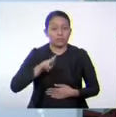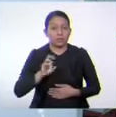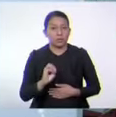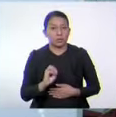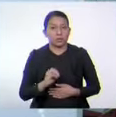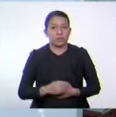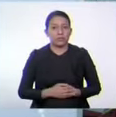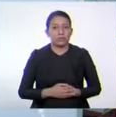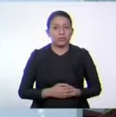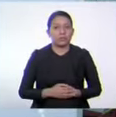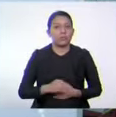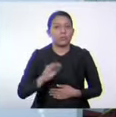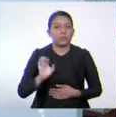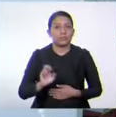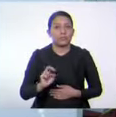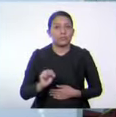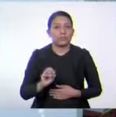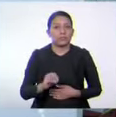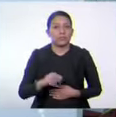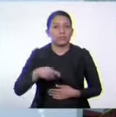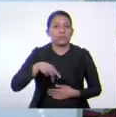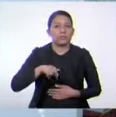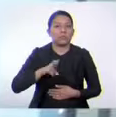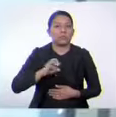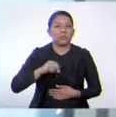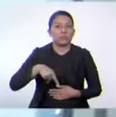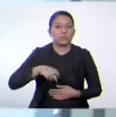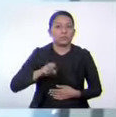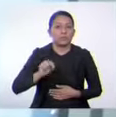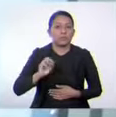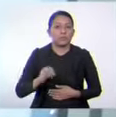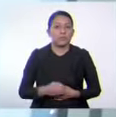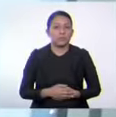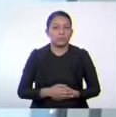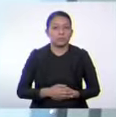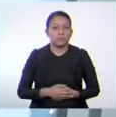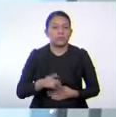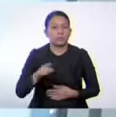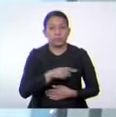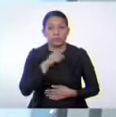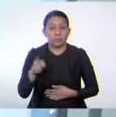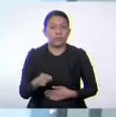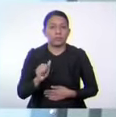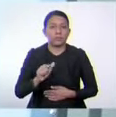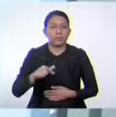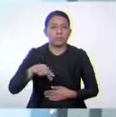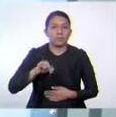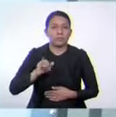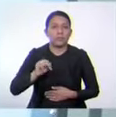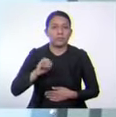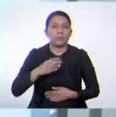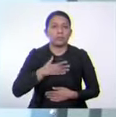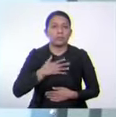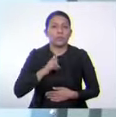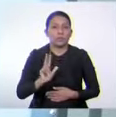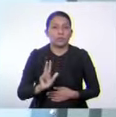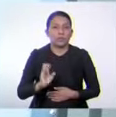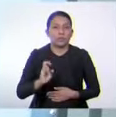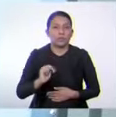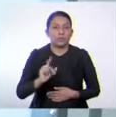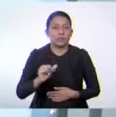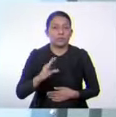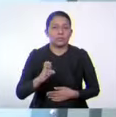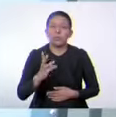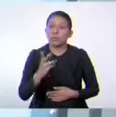terminación eno, propeno. Y este es un alquino porque tiene triple enlace. ¿Cuántos